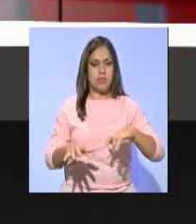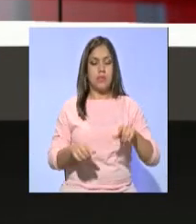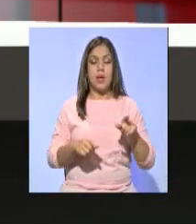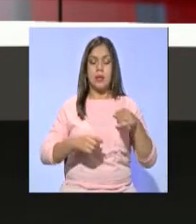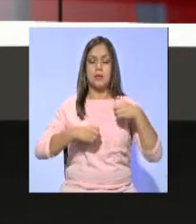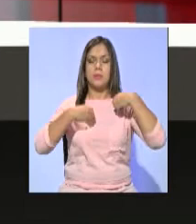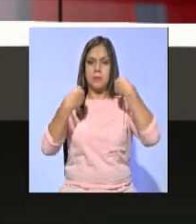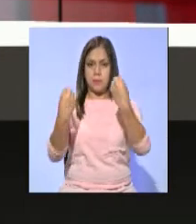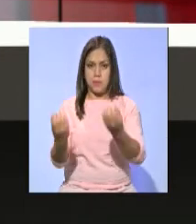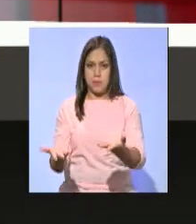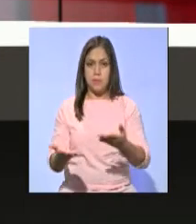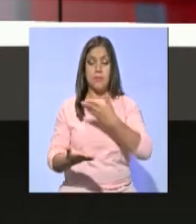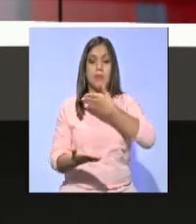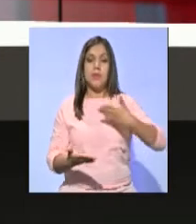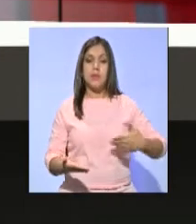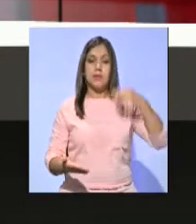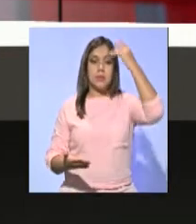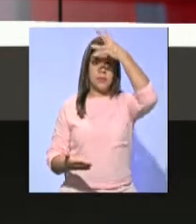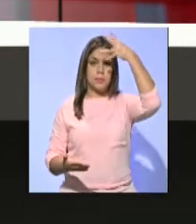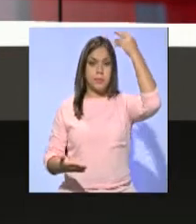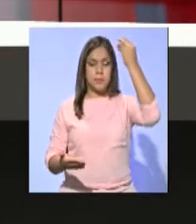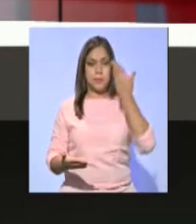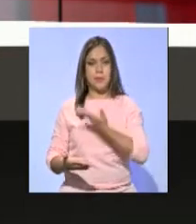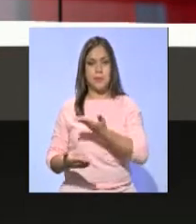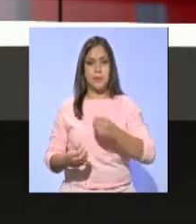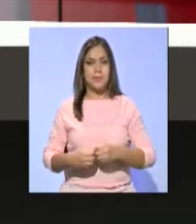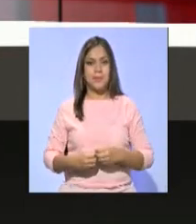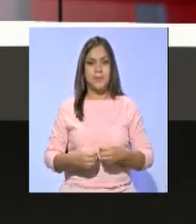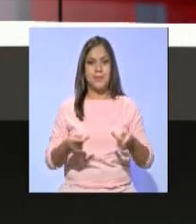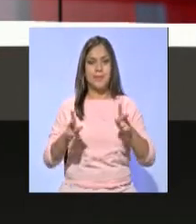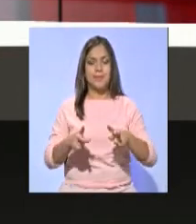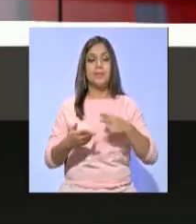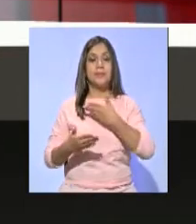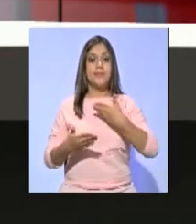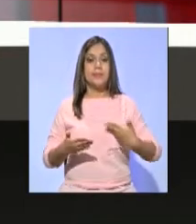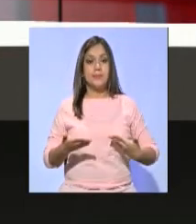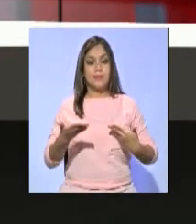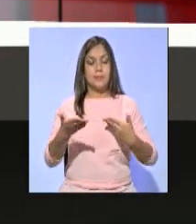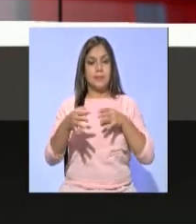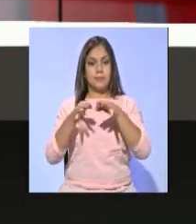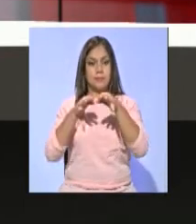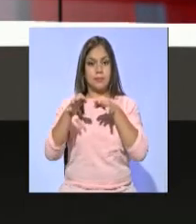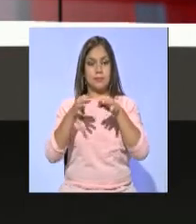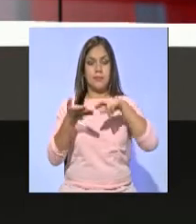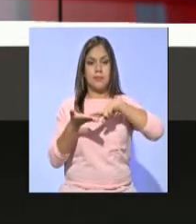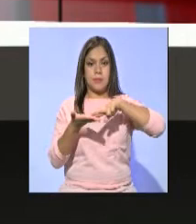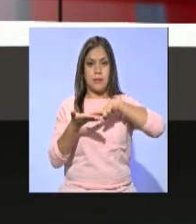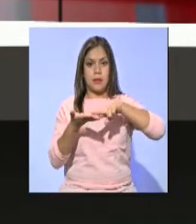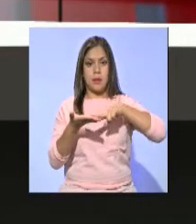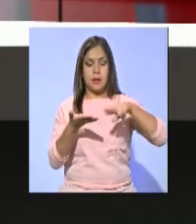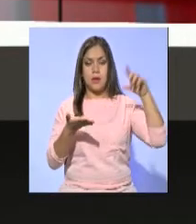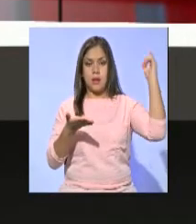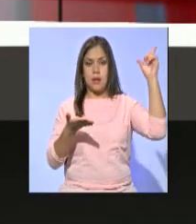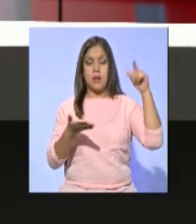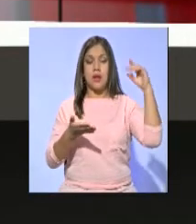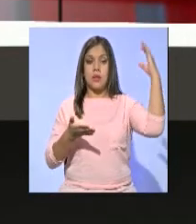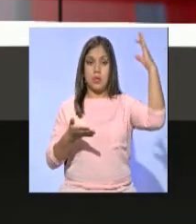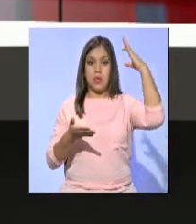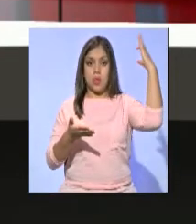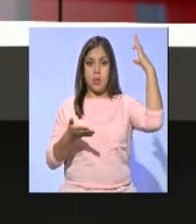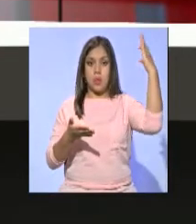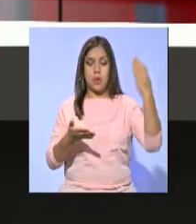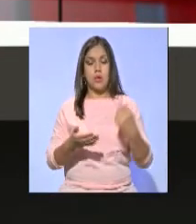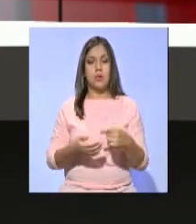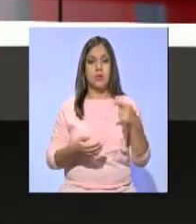del presidente de la Asamblea Nacional, José Serrano. El titular del Legislativo se reunió con el gobernador de Tungurahua,